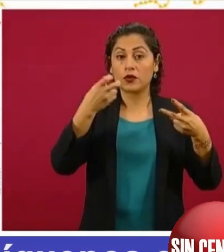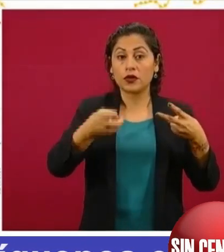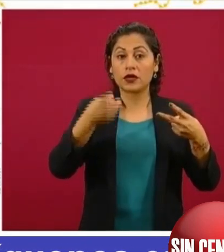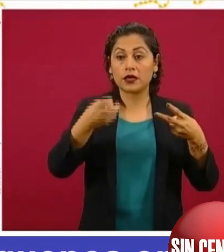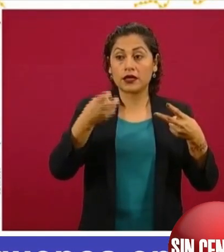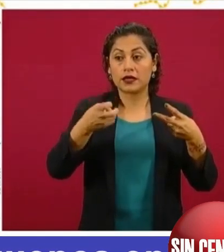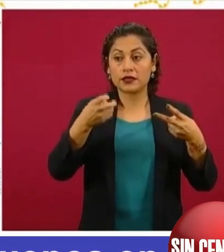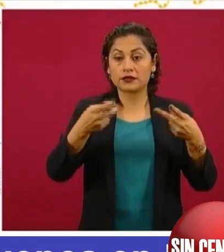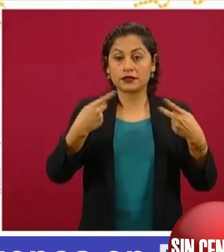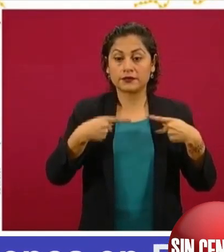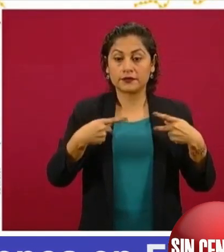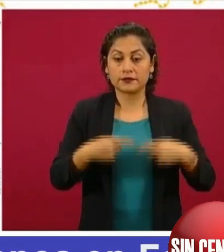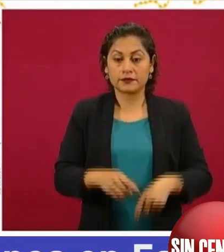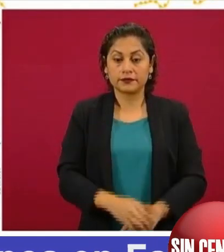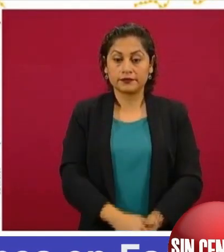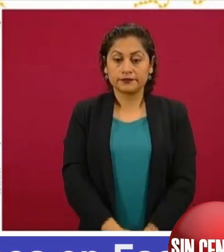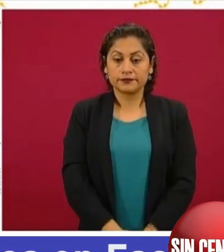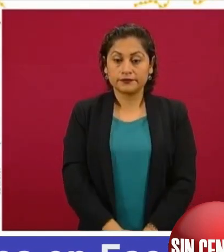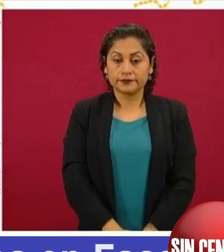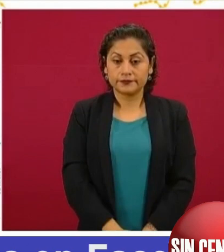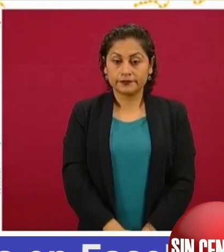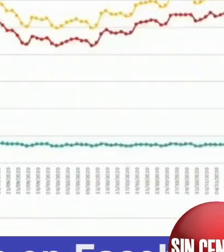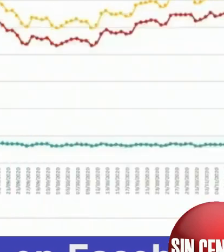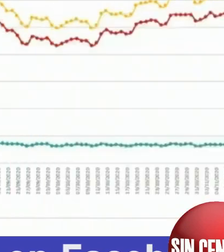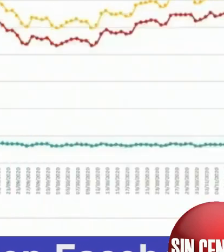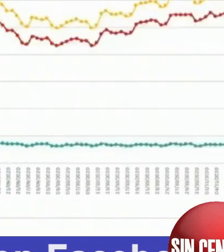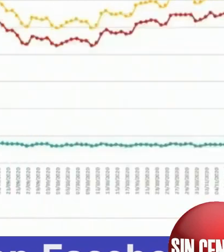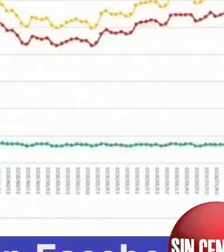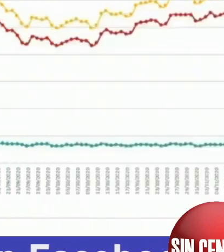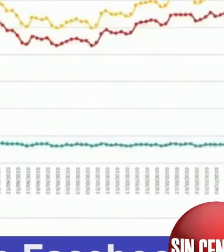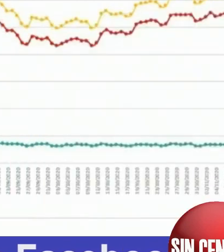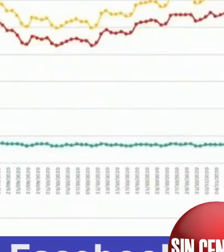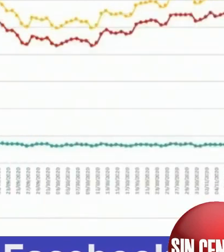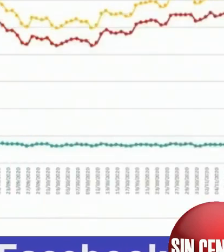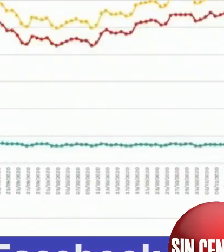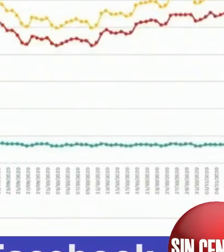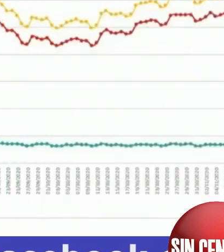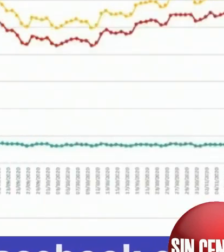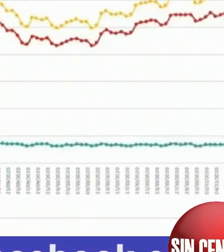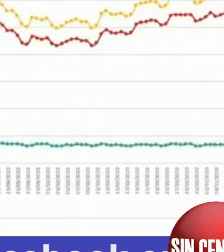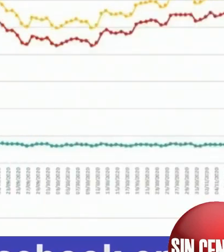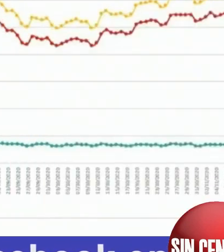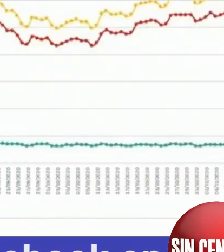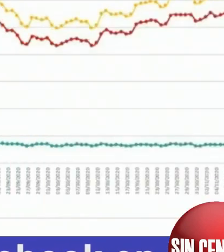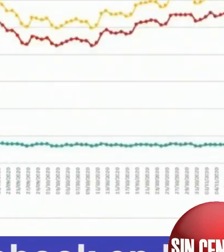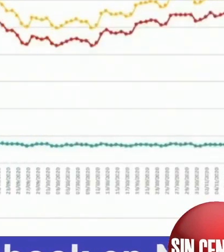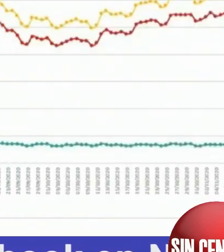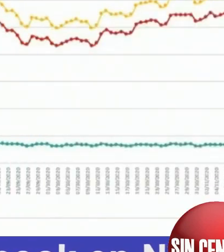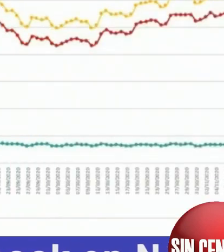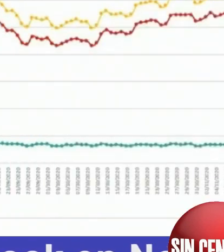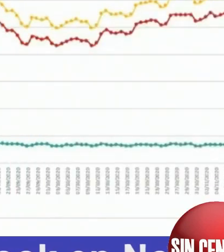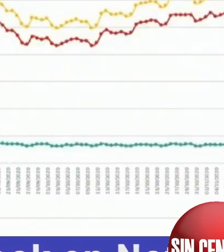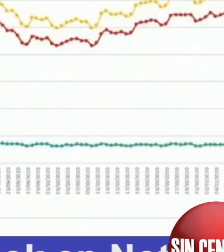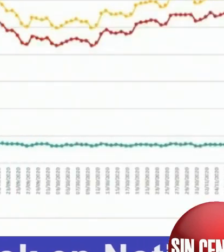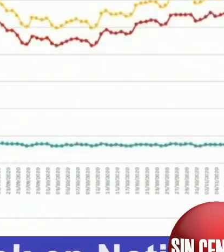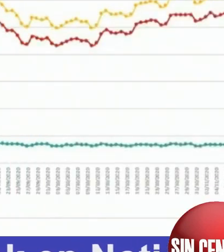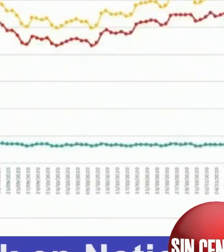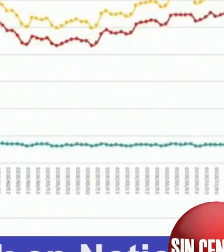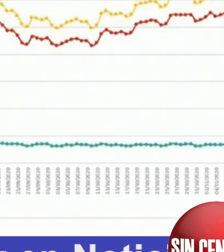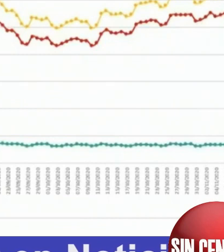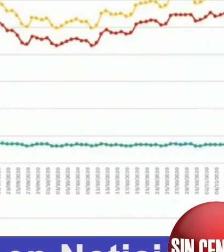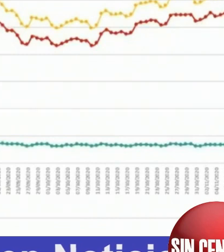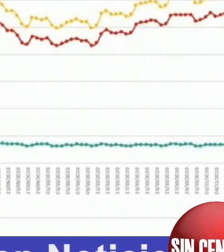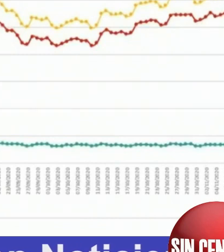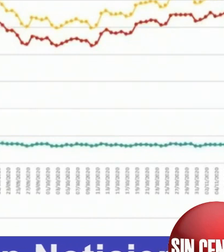personal necesario para atender a una persona críticamente enferma, y es la gran mayoría de las personas que están hospitalizadas por